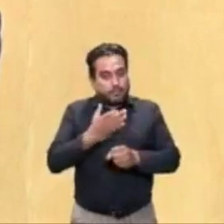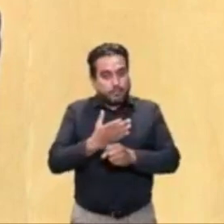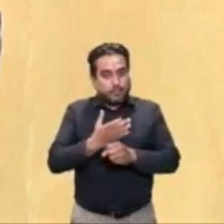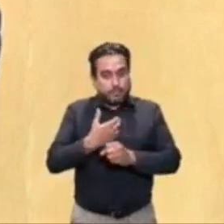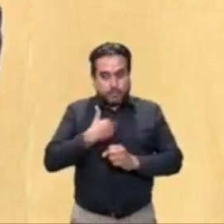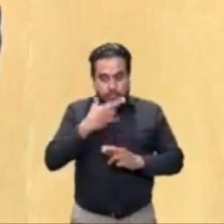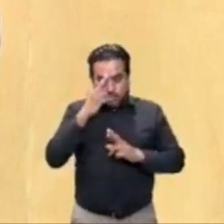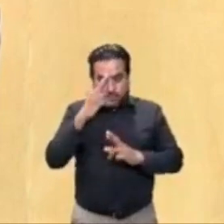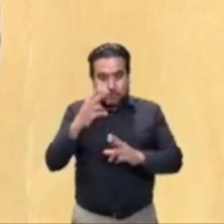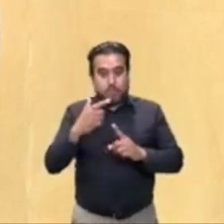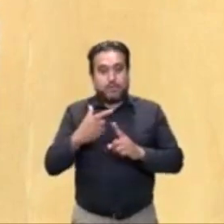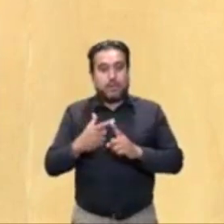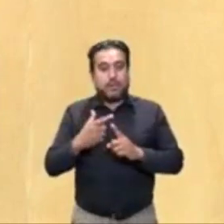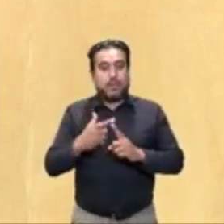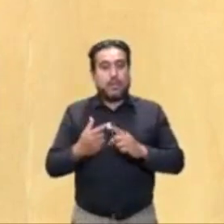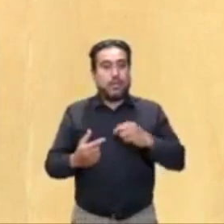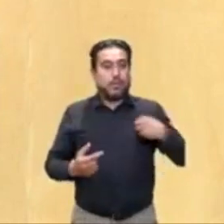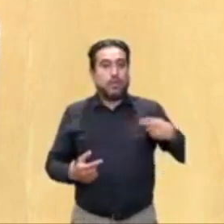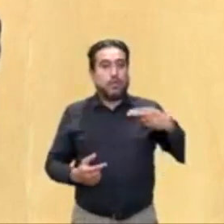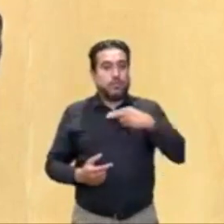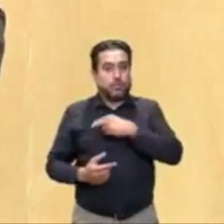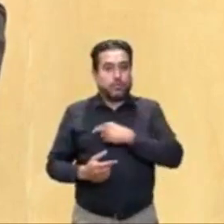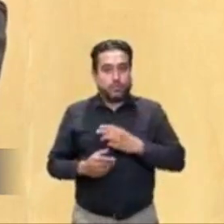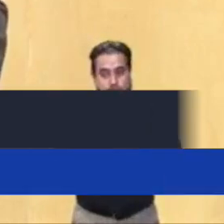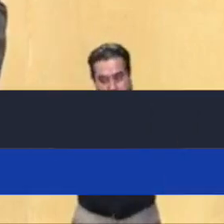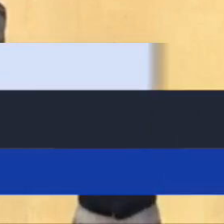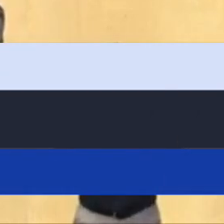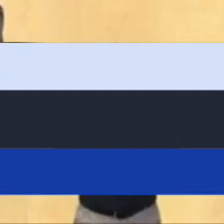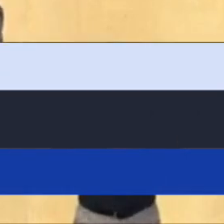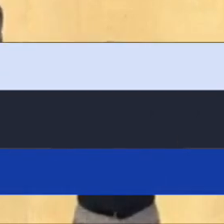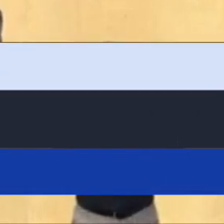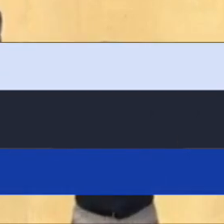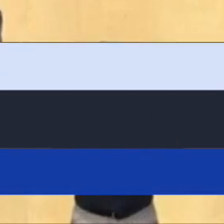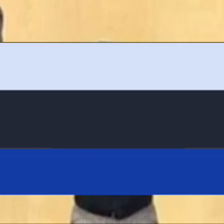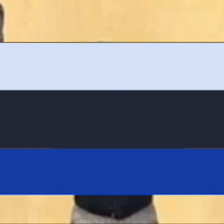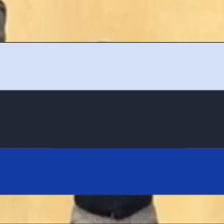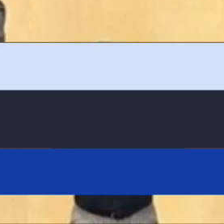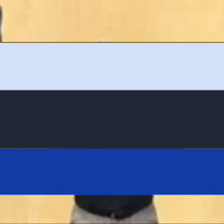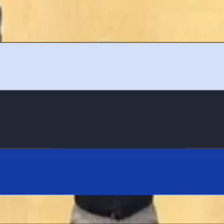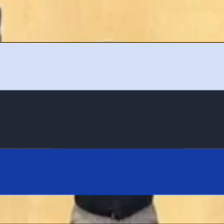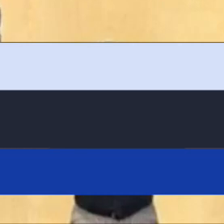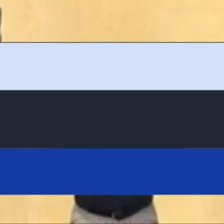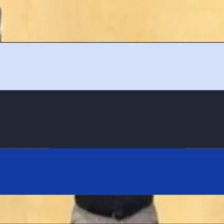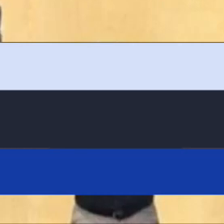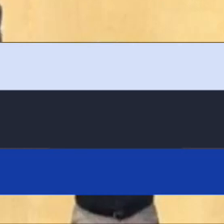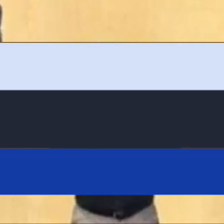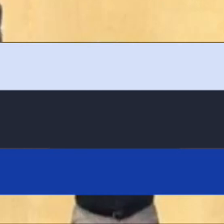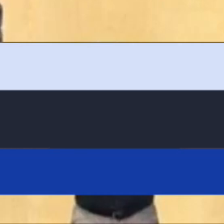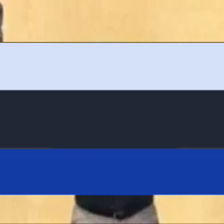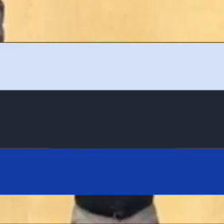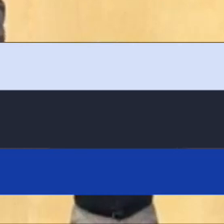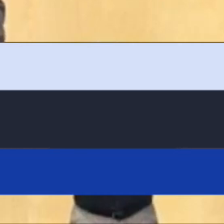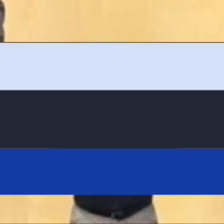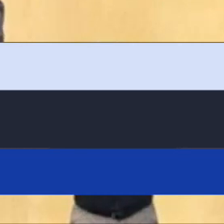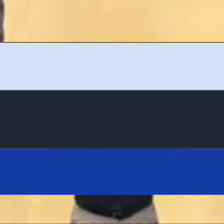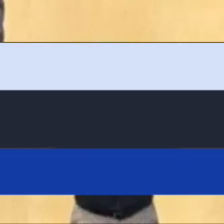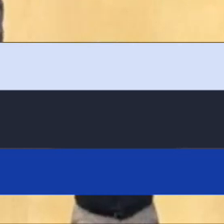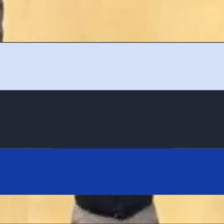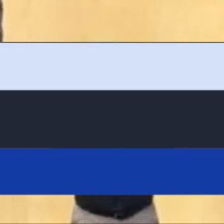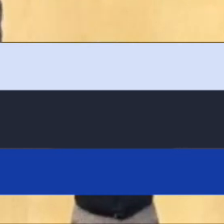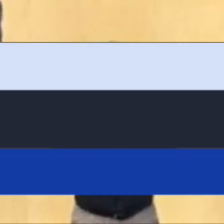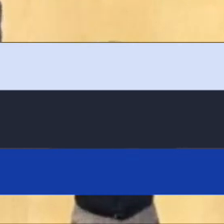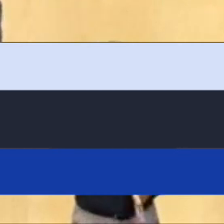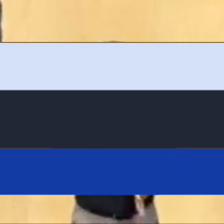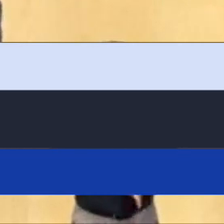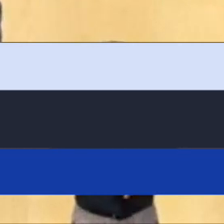de hoy a nombre del grupo parlamentario de morena se propone de urgente y lluvia Revolución Perdón para